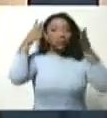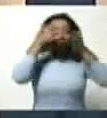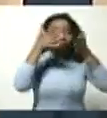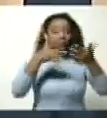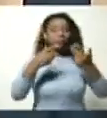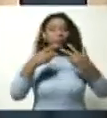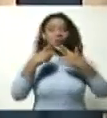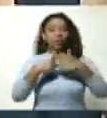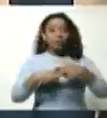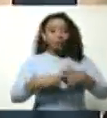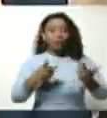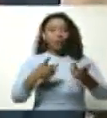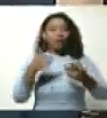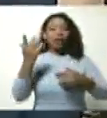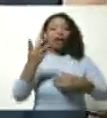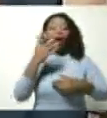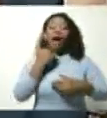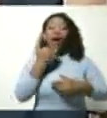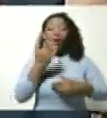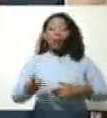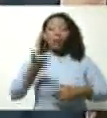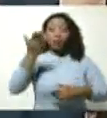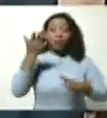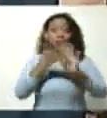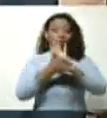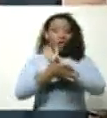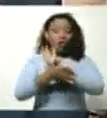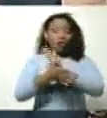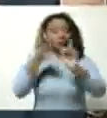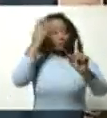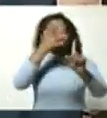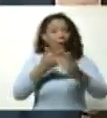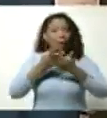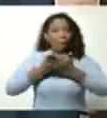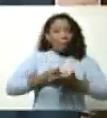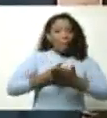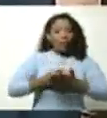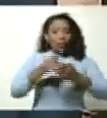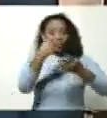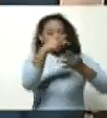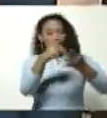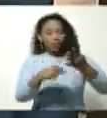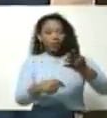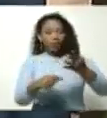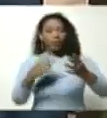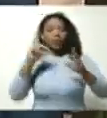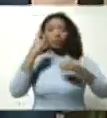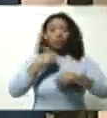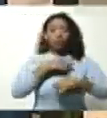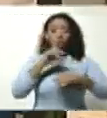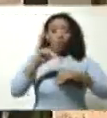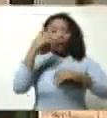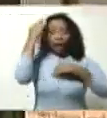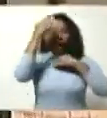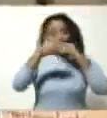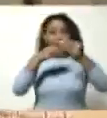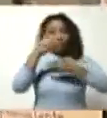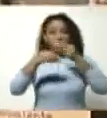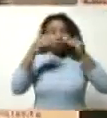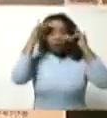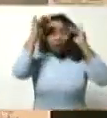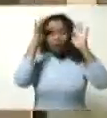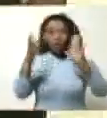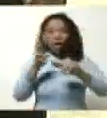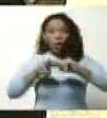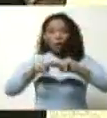que es la nutrición. El peso y talla de todos nuestros niños y niñas. Y aquí estamos dando también atención de pediatría para los